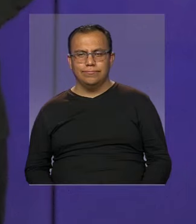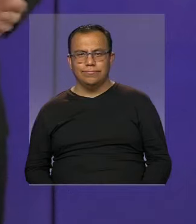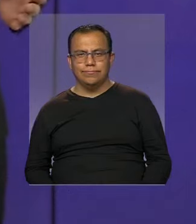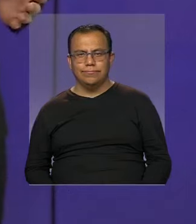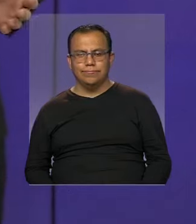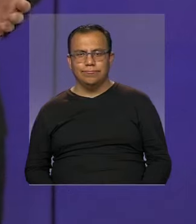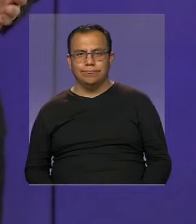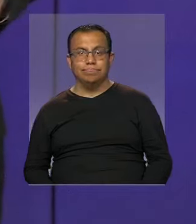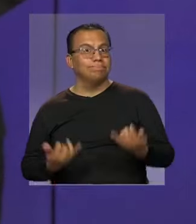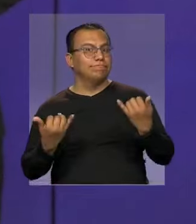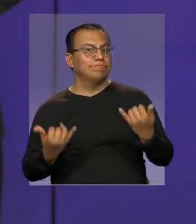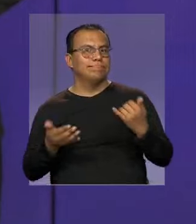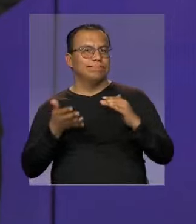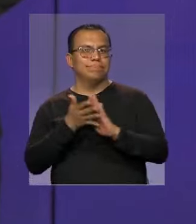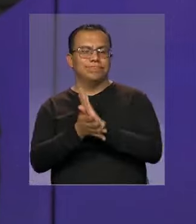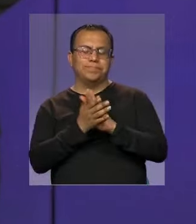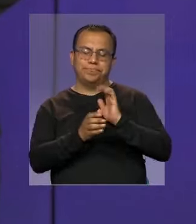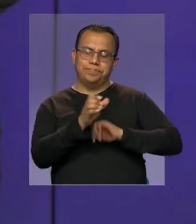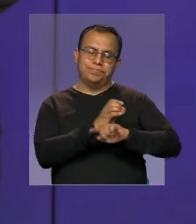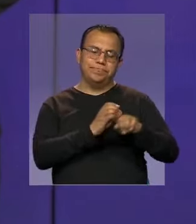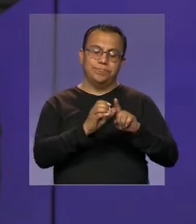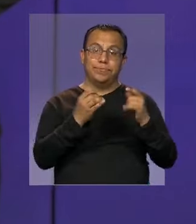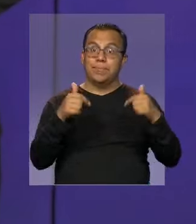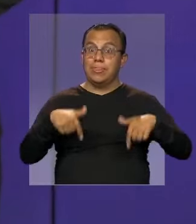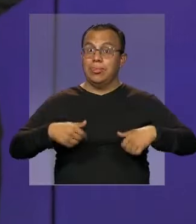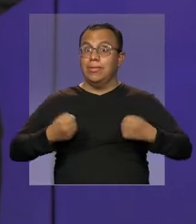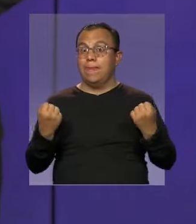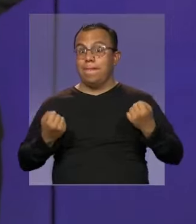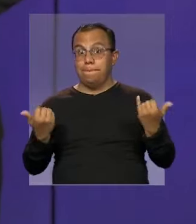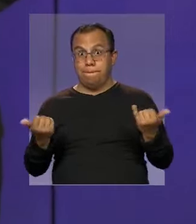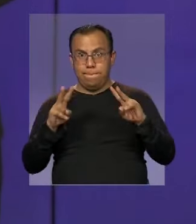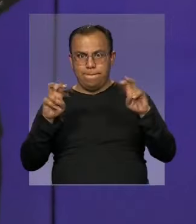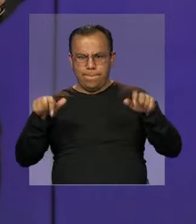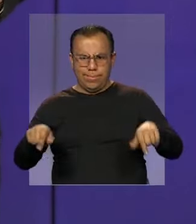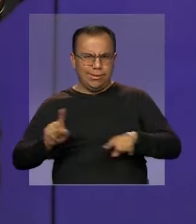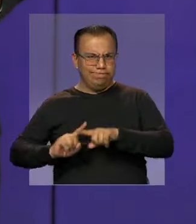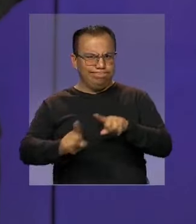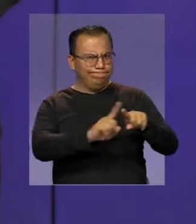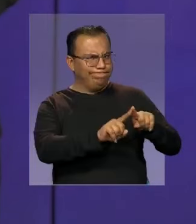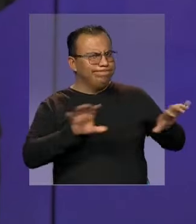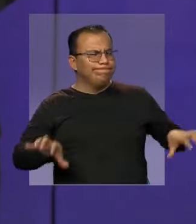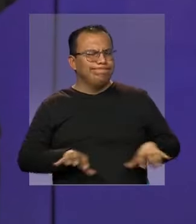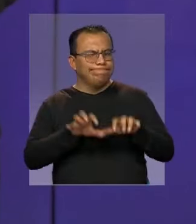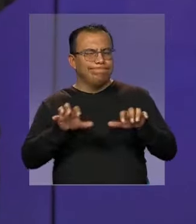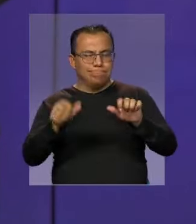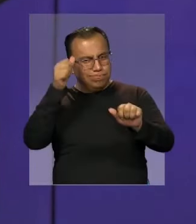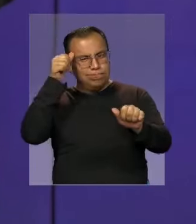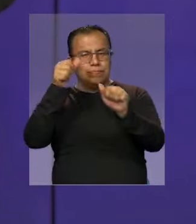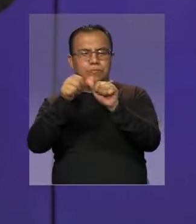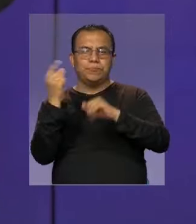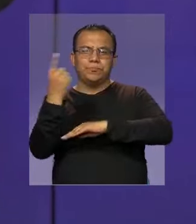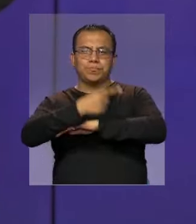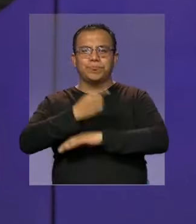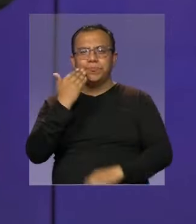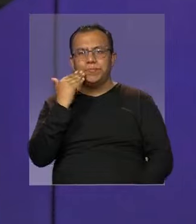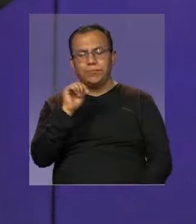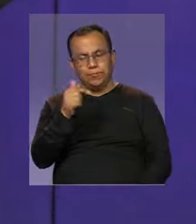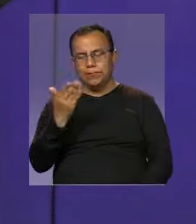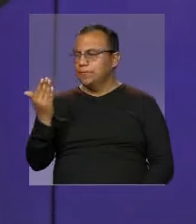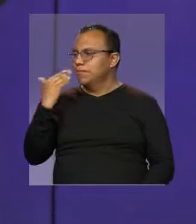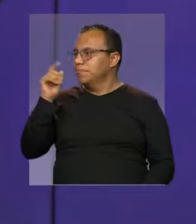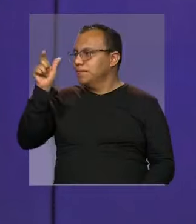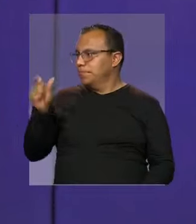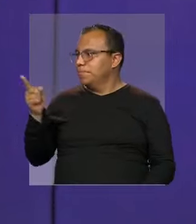Y ahora vamos con información cultural, porque hoy en Bogotá se llevarán a cabo distintos eventos para conmemorar a las mujeres. Carol